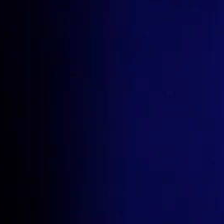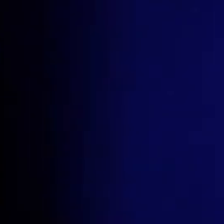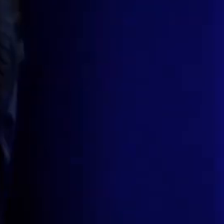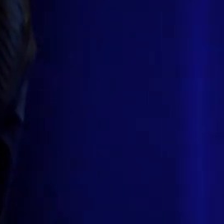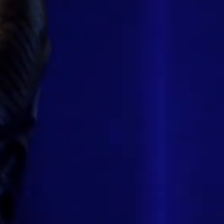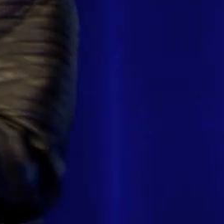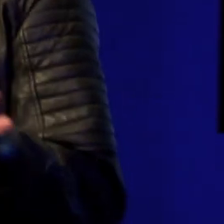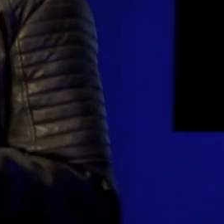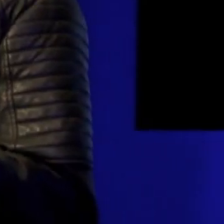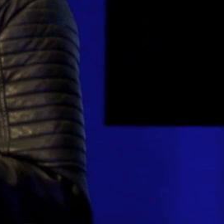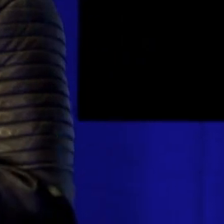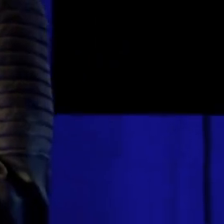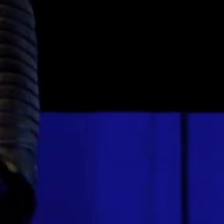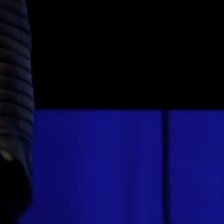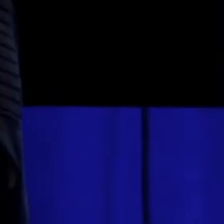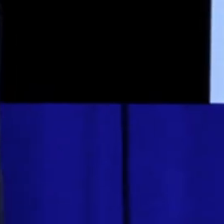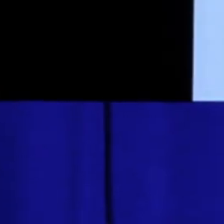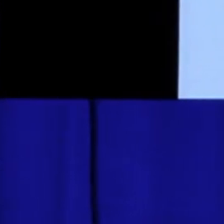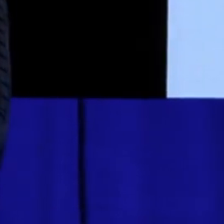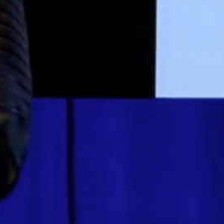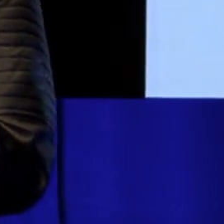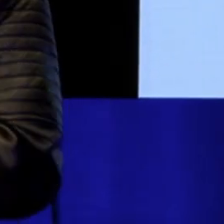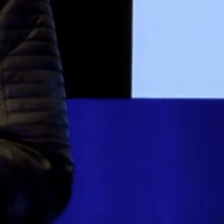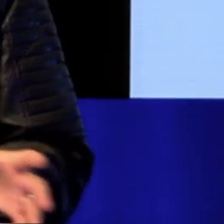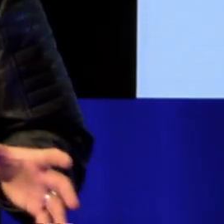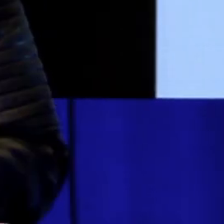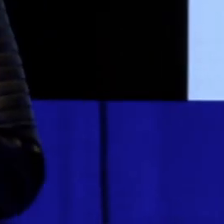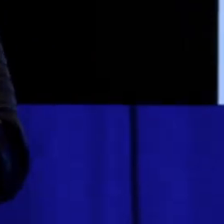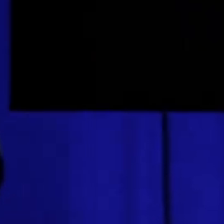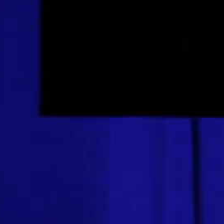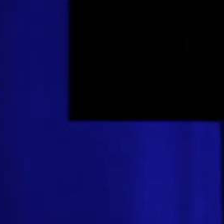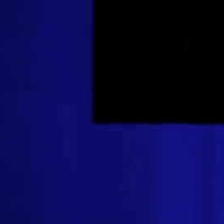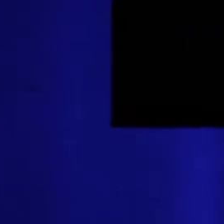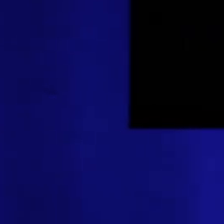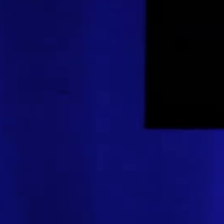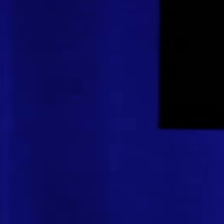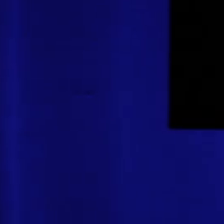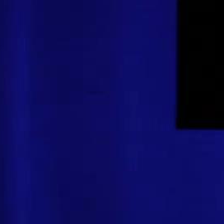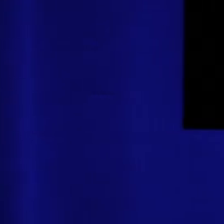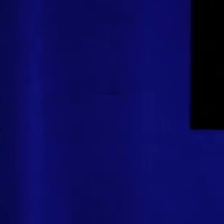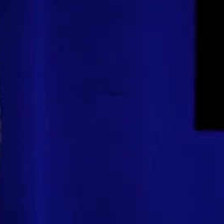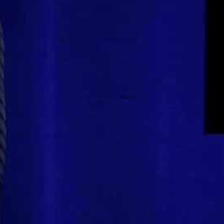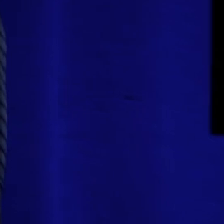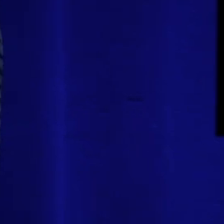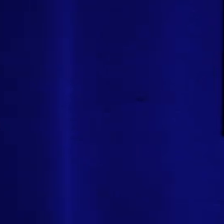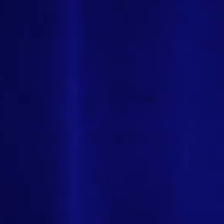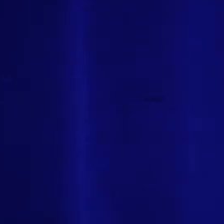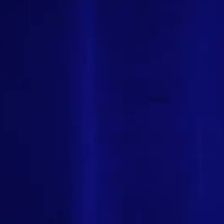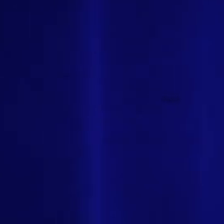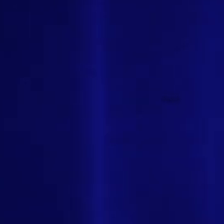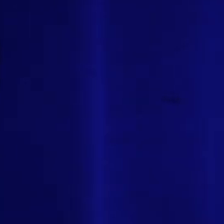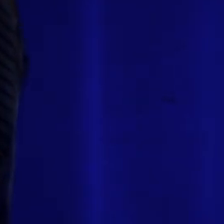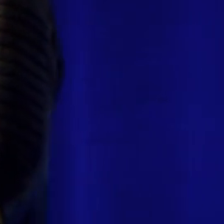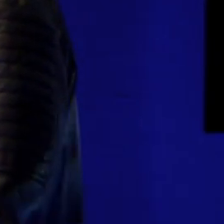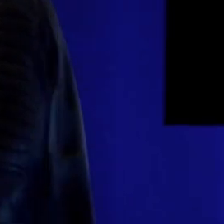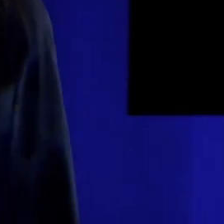en todos los géneros literarios pase de ser un completo desconocido a ser uno de los autores más vendidos